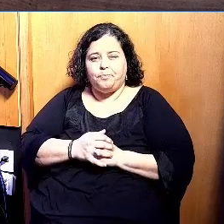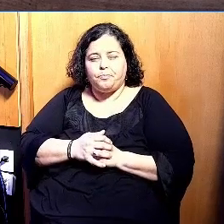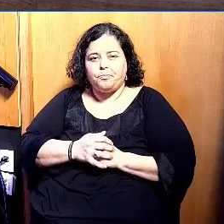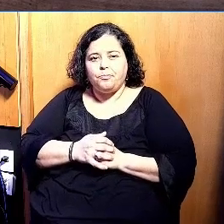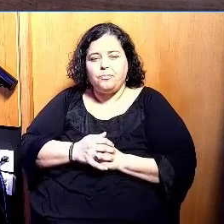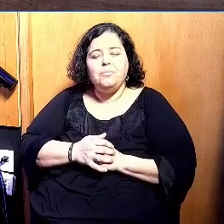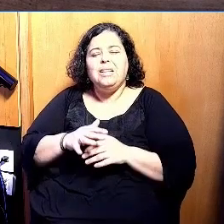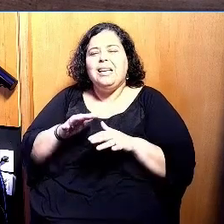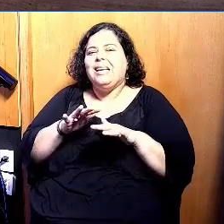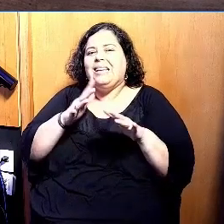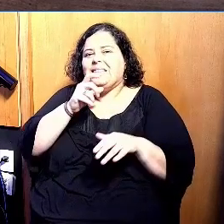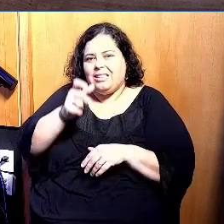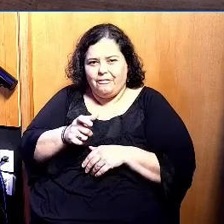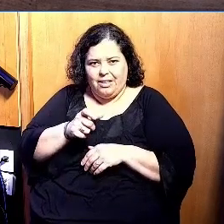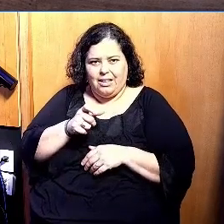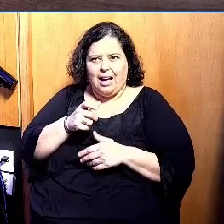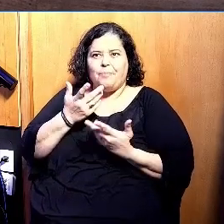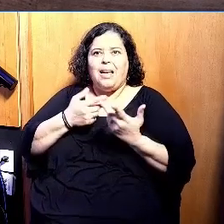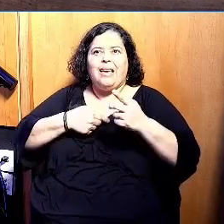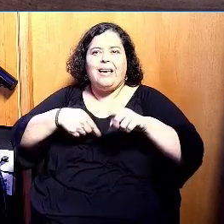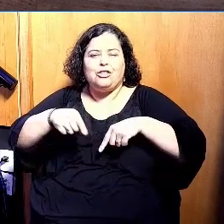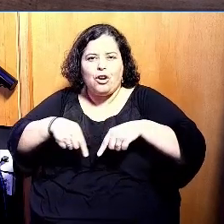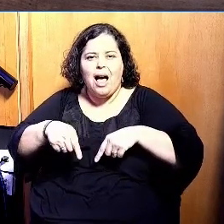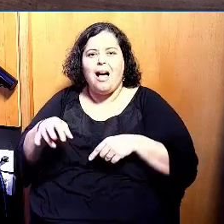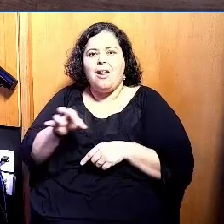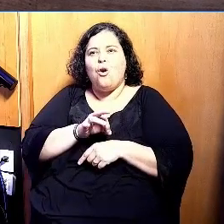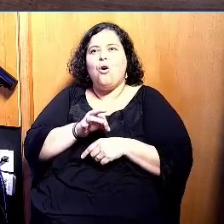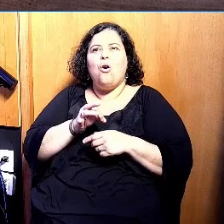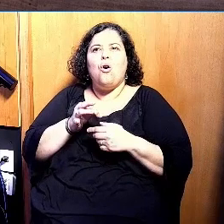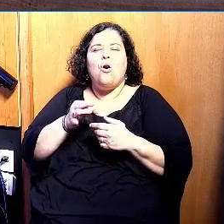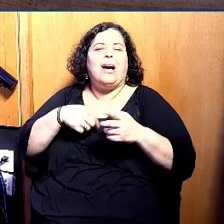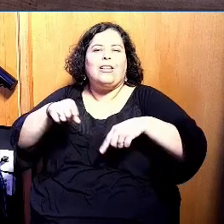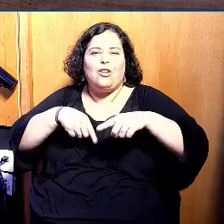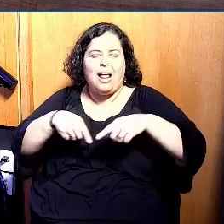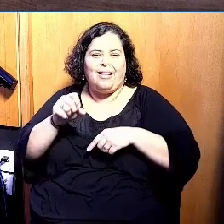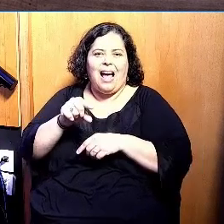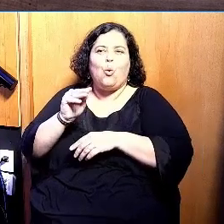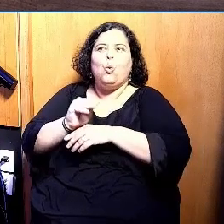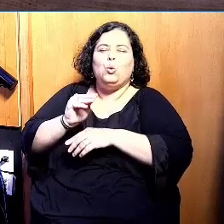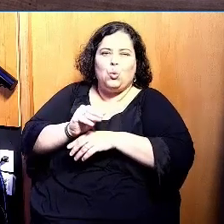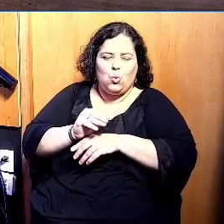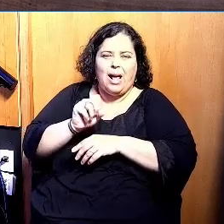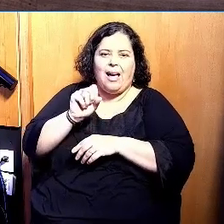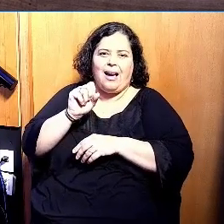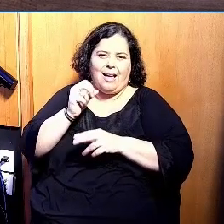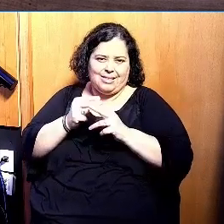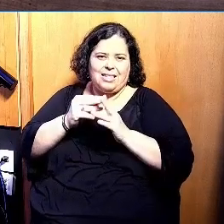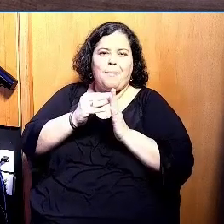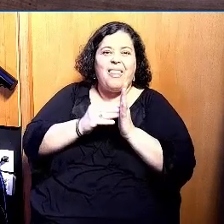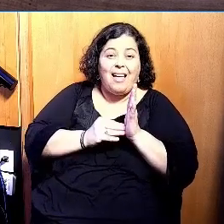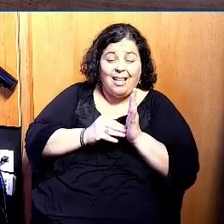¿Qué se requiere para poder gestionar esta cultura data-driven o empezar a trabajar en estos 3